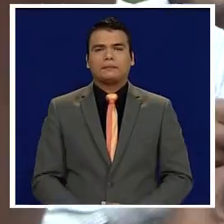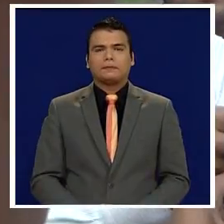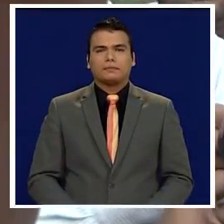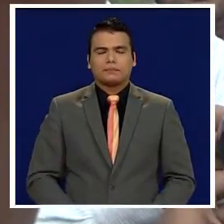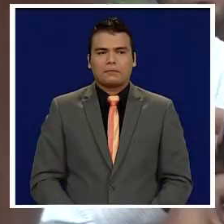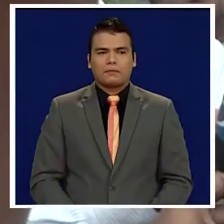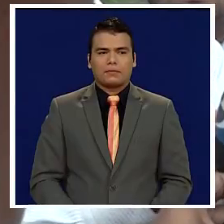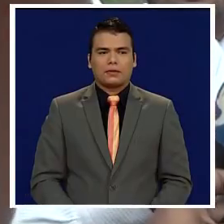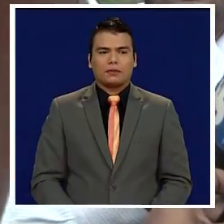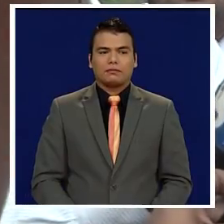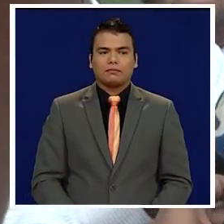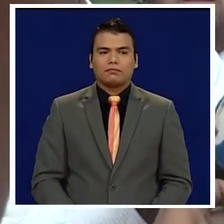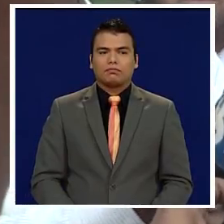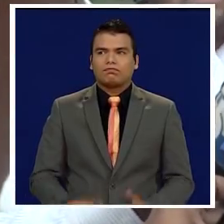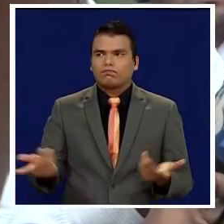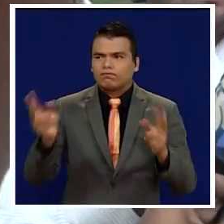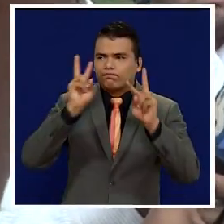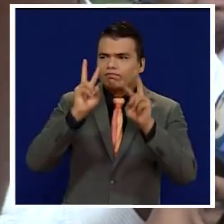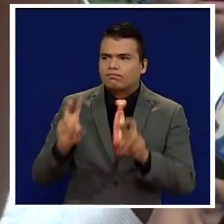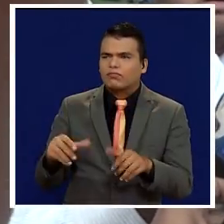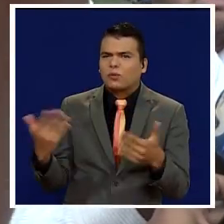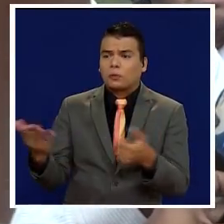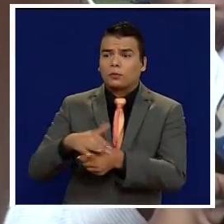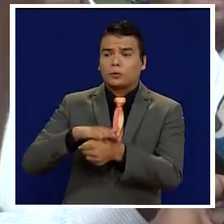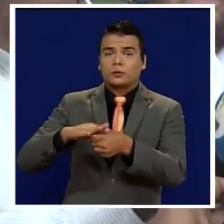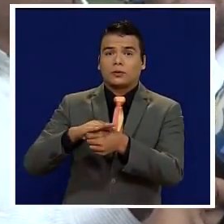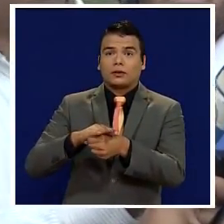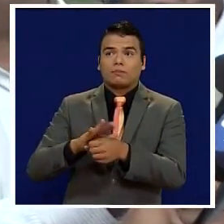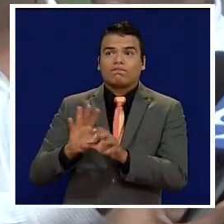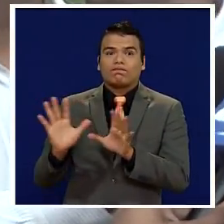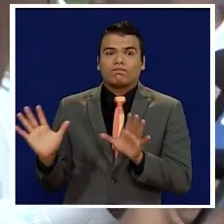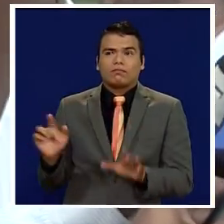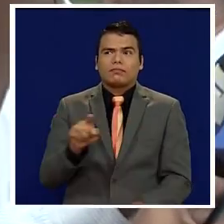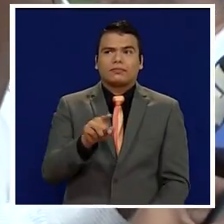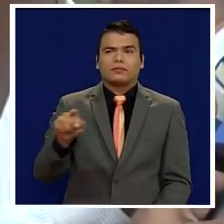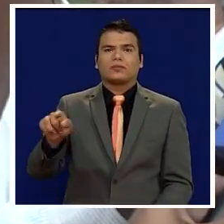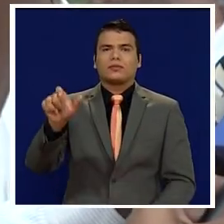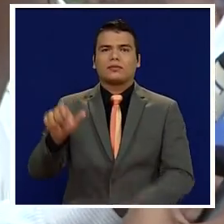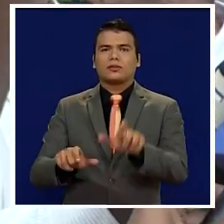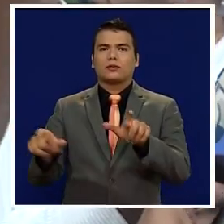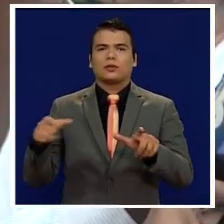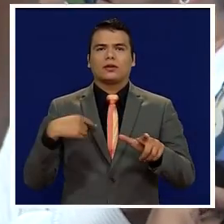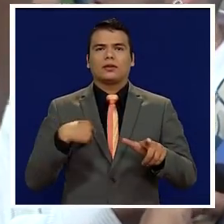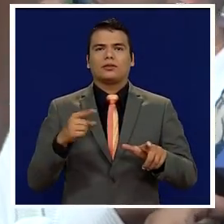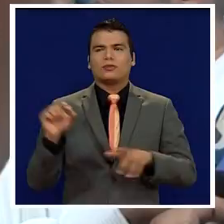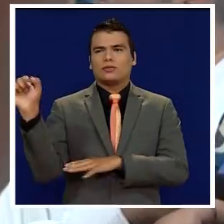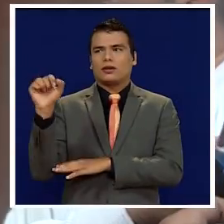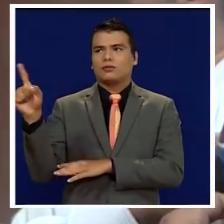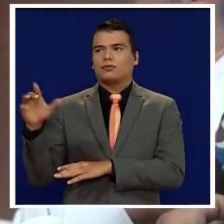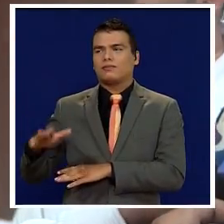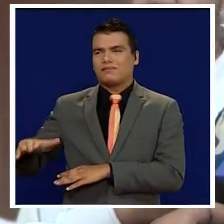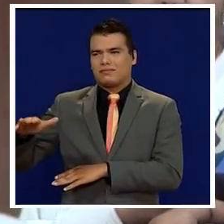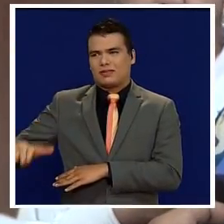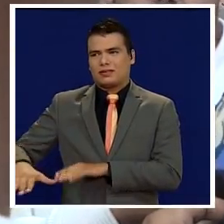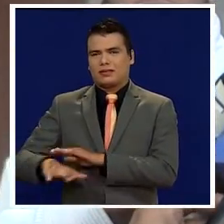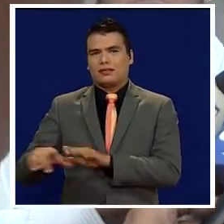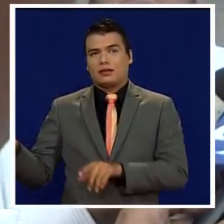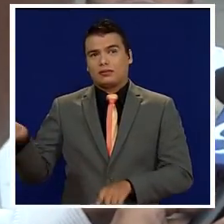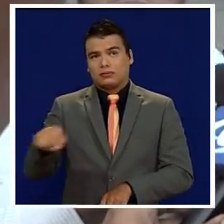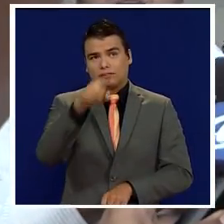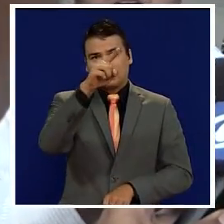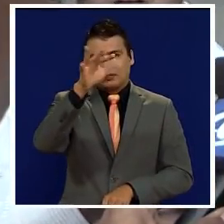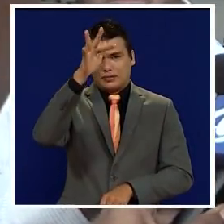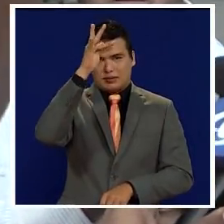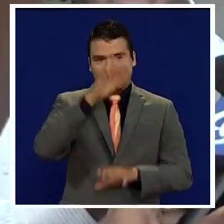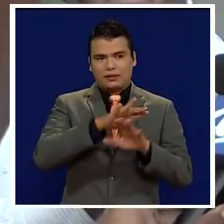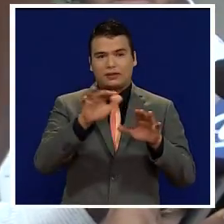lugar. Estamos adelantando qué fue lo que pasó y realmente vemos que vienen unas personas, dejan un vehículo en un parqueadero, se dirigen a la clínica y ahí es donde una